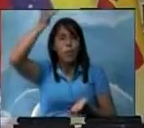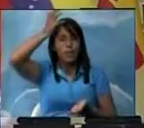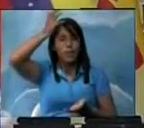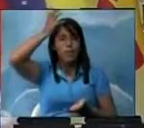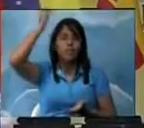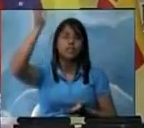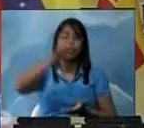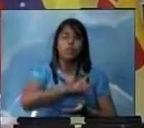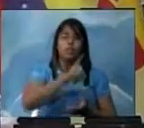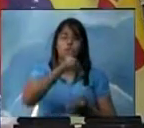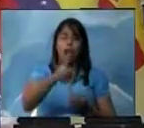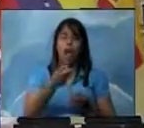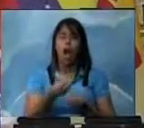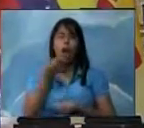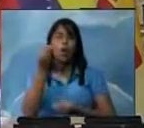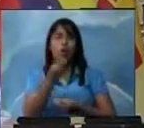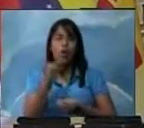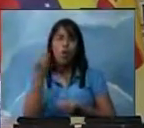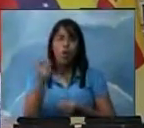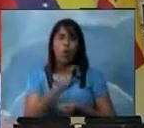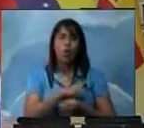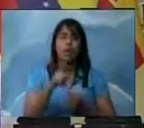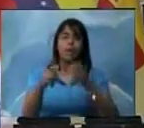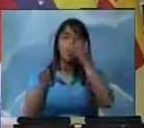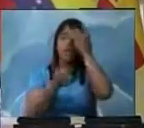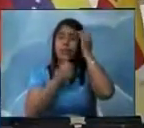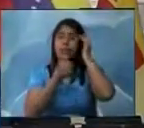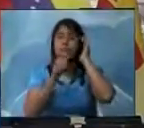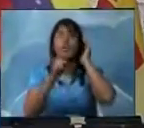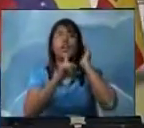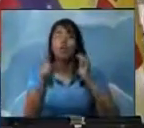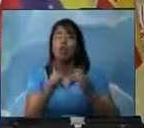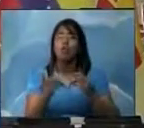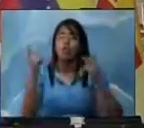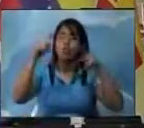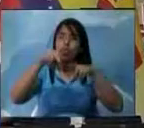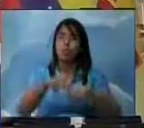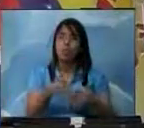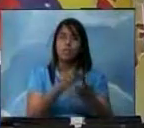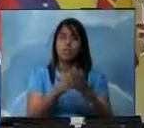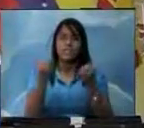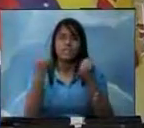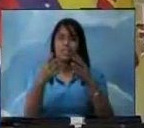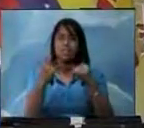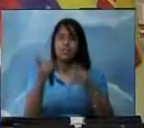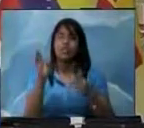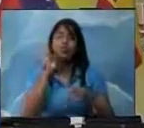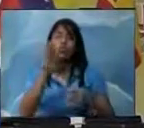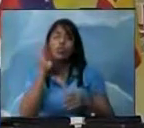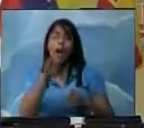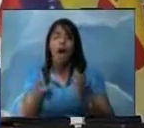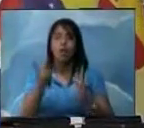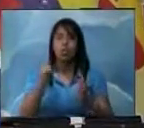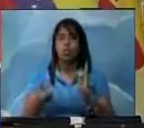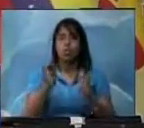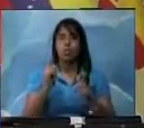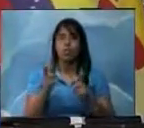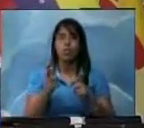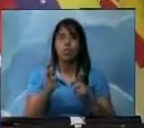príncipes, a muchachos en quienes no hubiese tacha